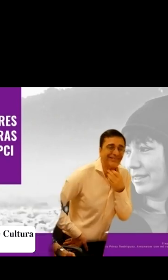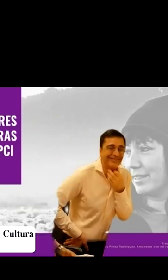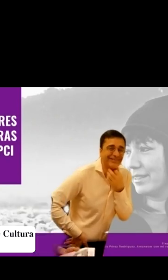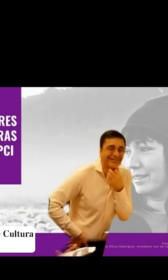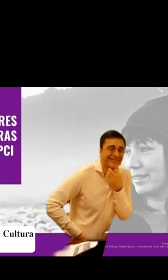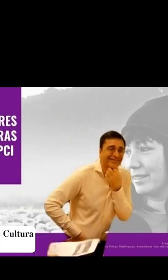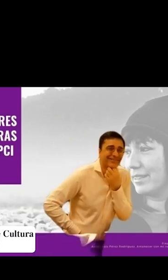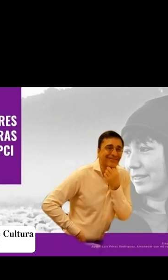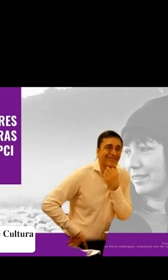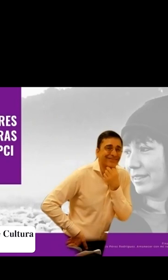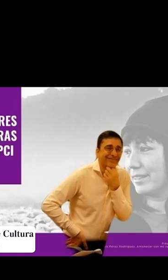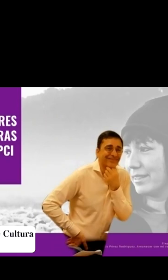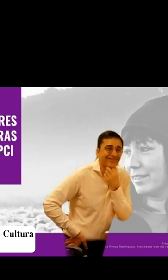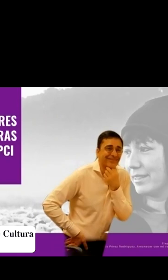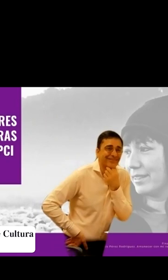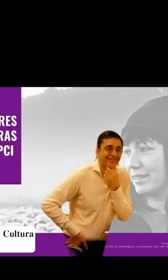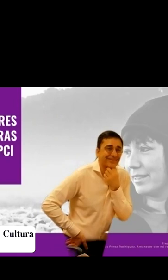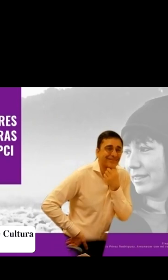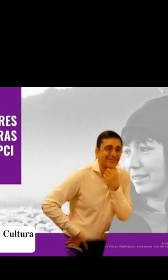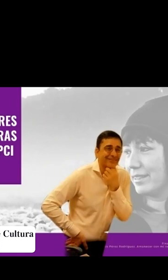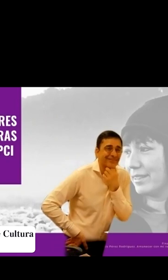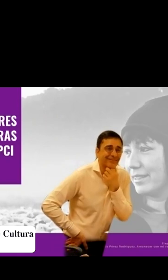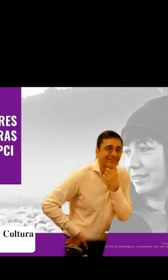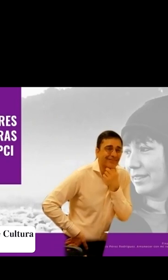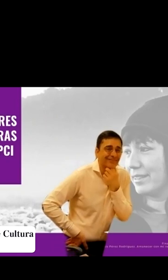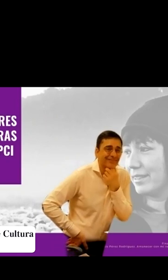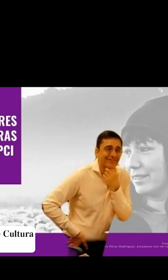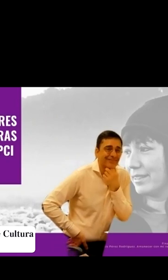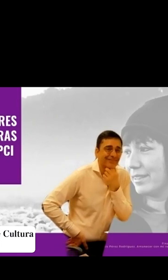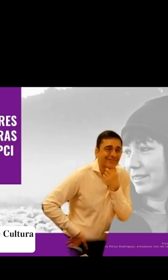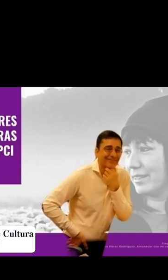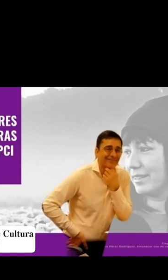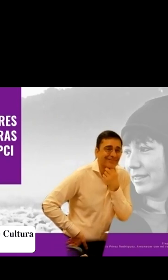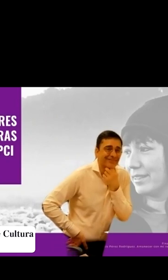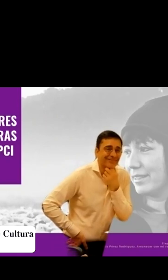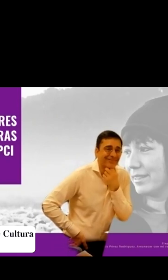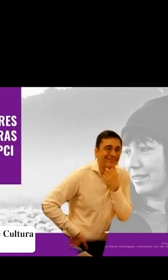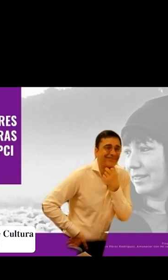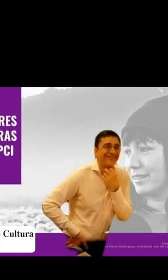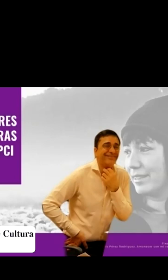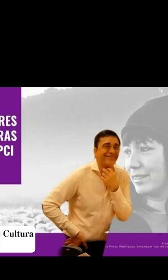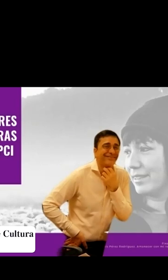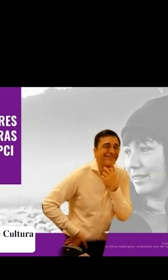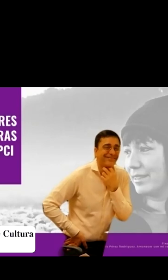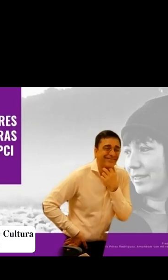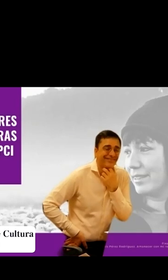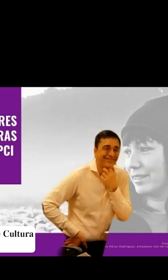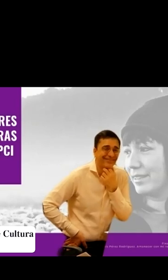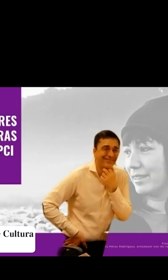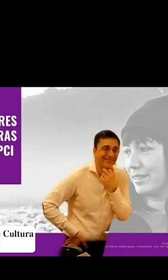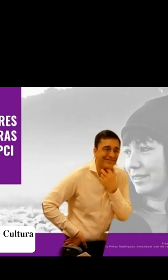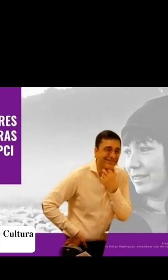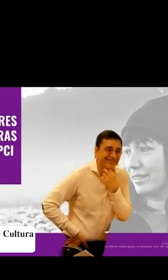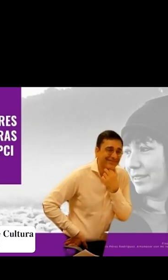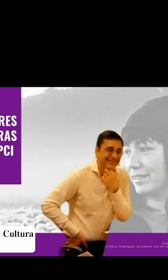y tener un aliado en nosotros. Así que, bueno, espero que estas jornadas sirvan para estos propósitos. Muchísimas